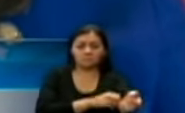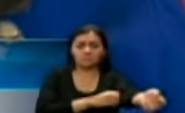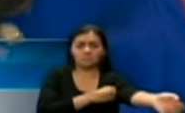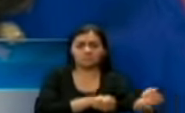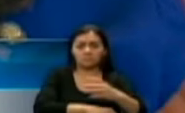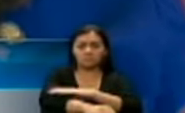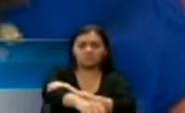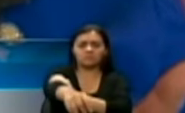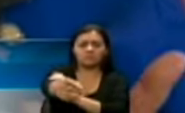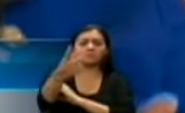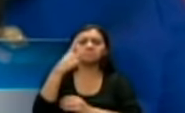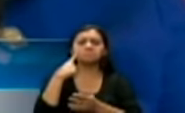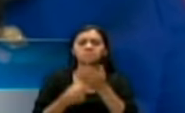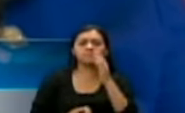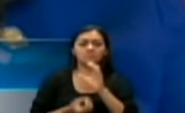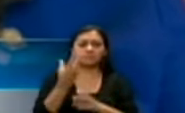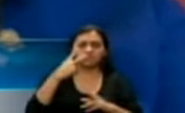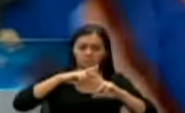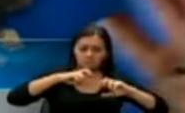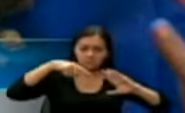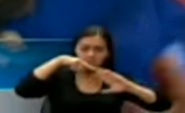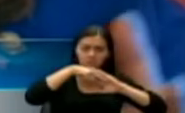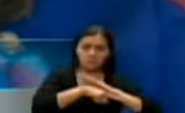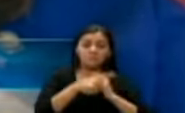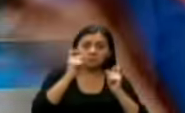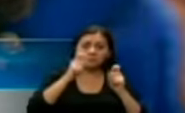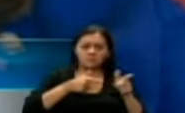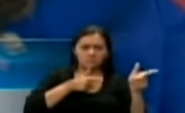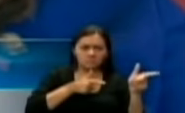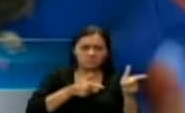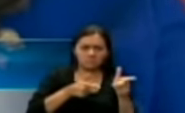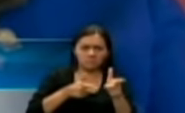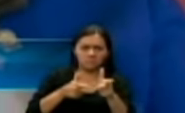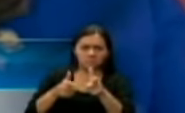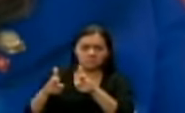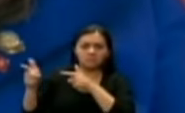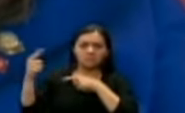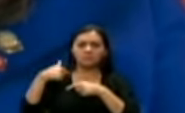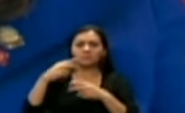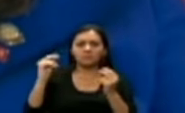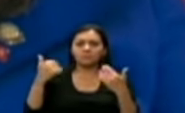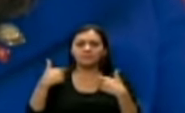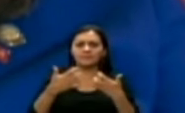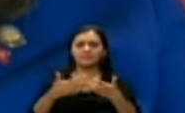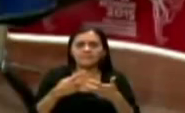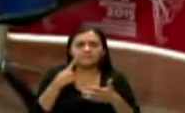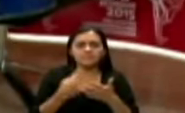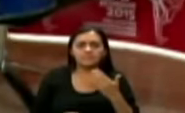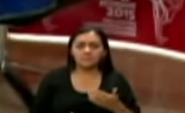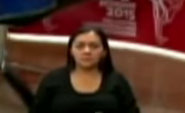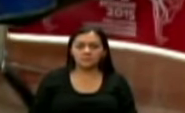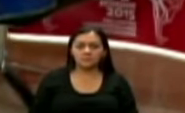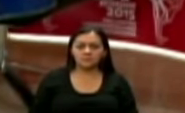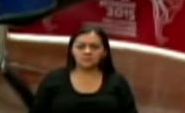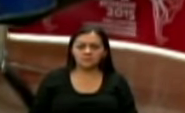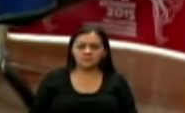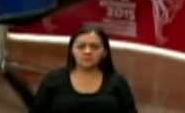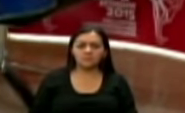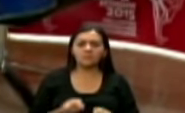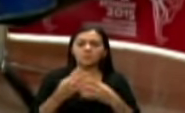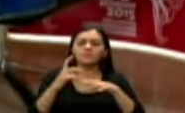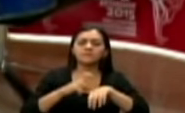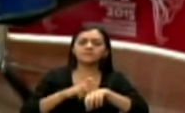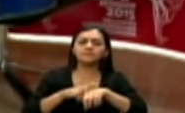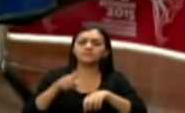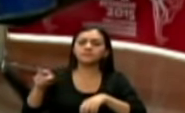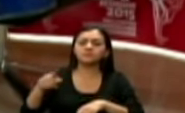guerra. Porque tú no puedes tener un ejército numeroso y preparado para una guerra cuando ya no hay guerra. ¿Y cuánto tiempo duró para